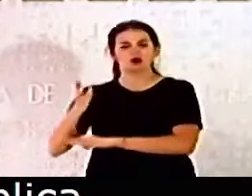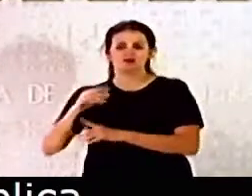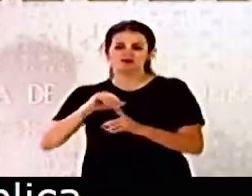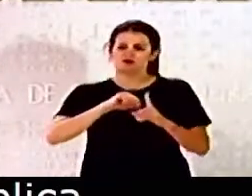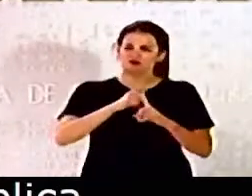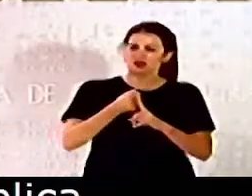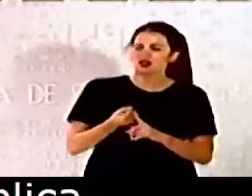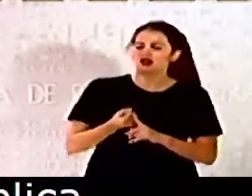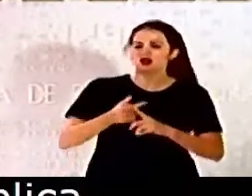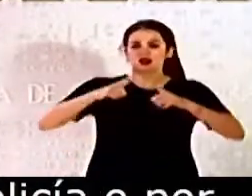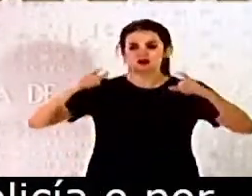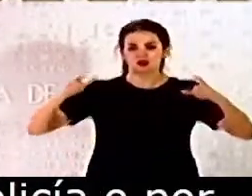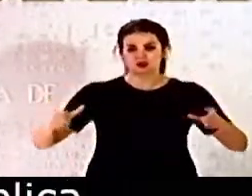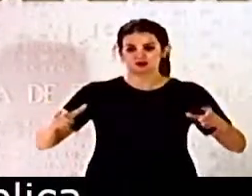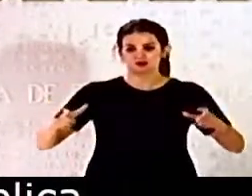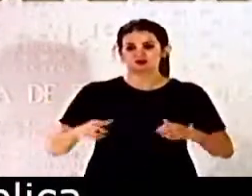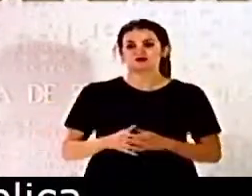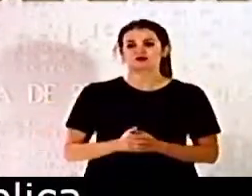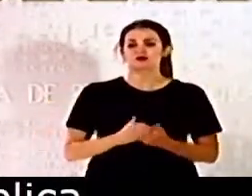Por la vía de